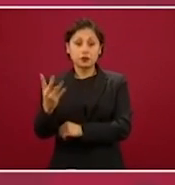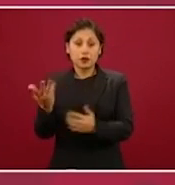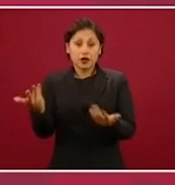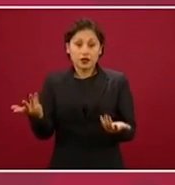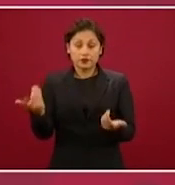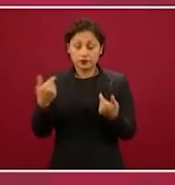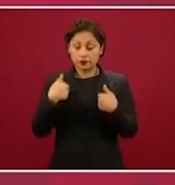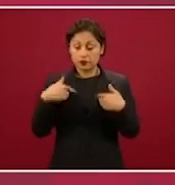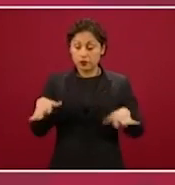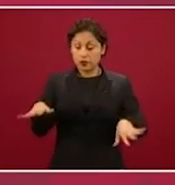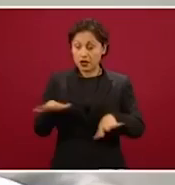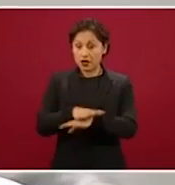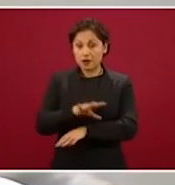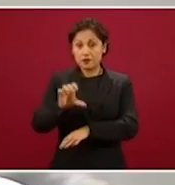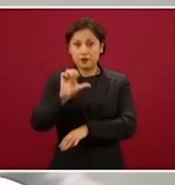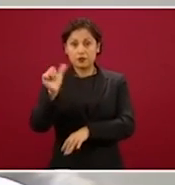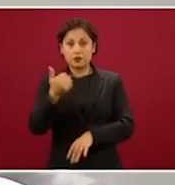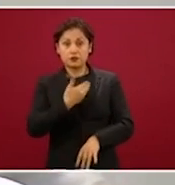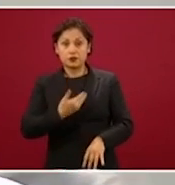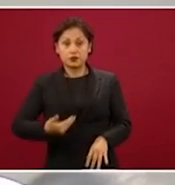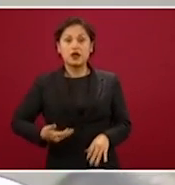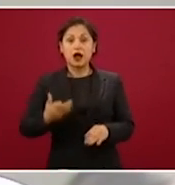casi 5 años.